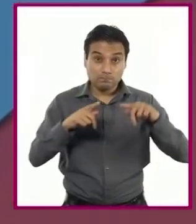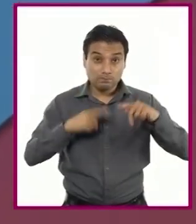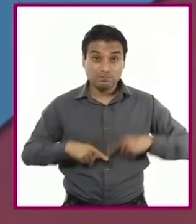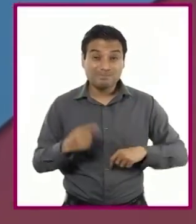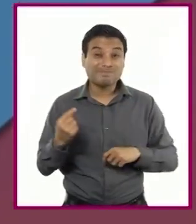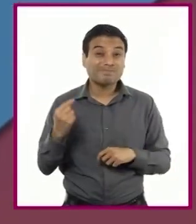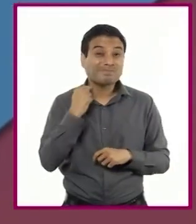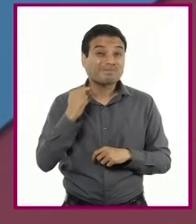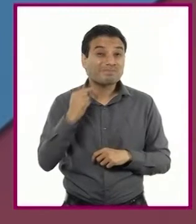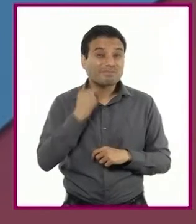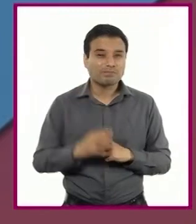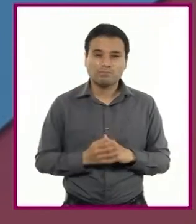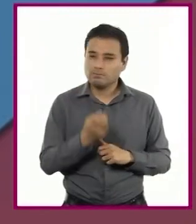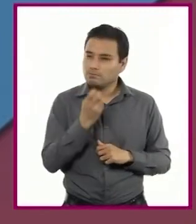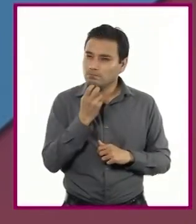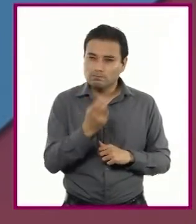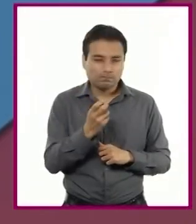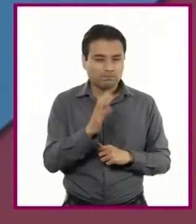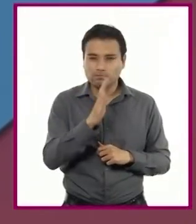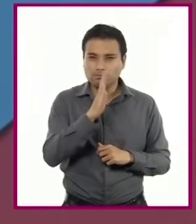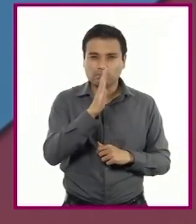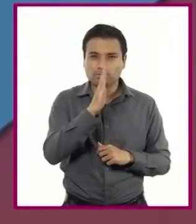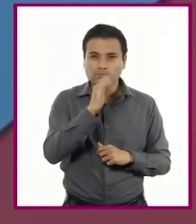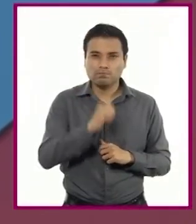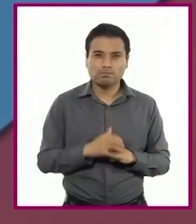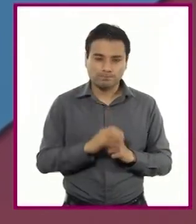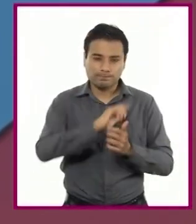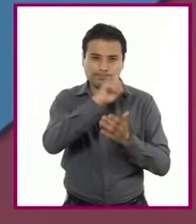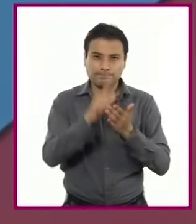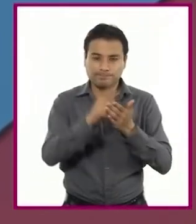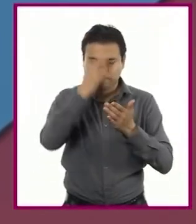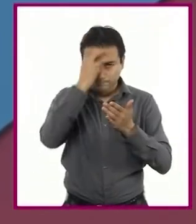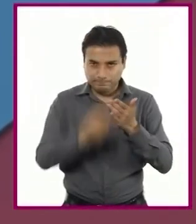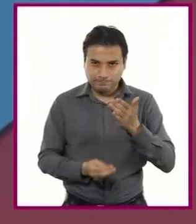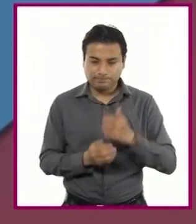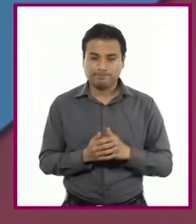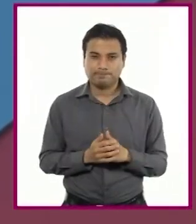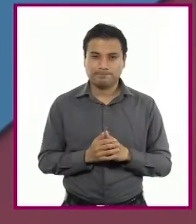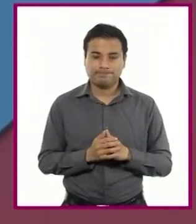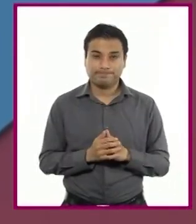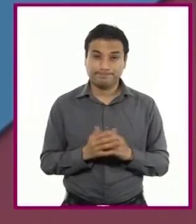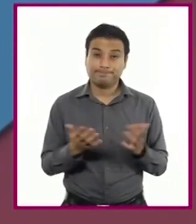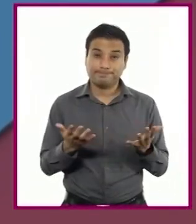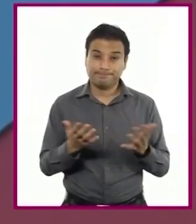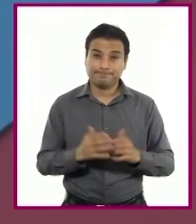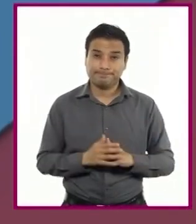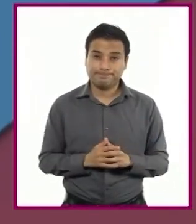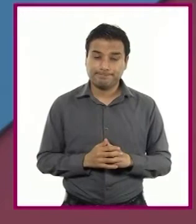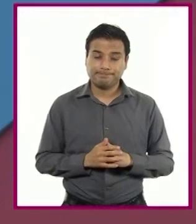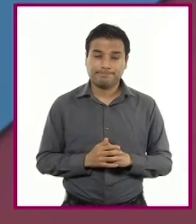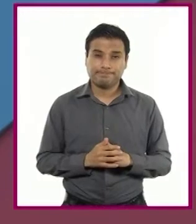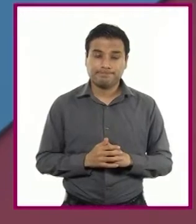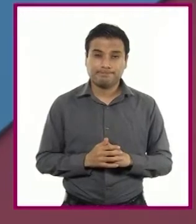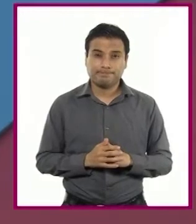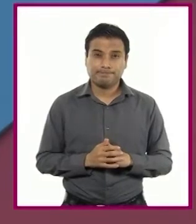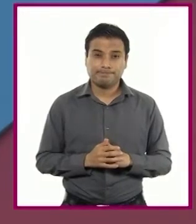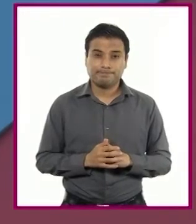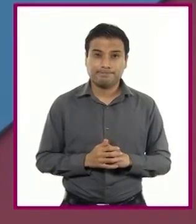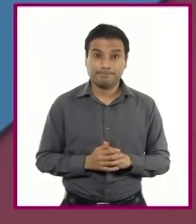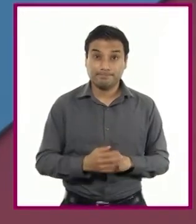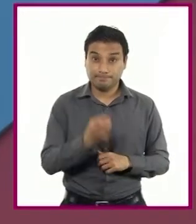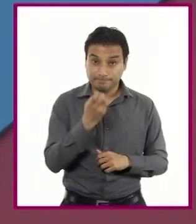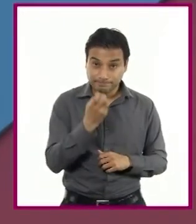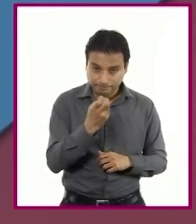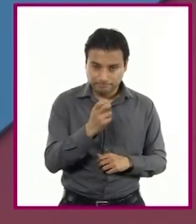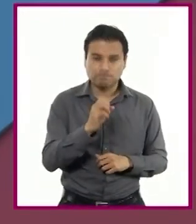un delito del derecho internacional, contrario al espíritu y a los fines de las naciones, y es condenado